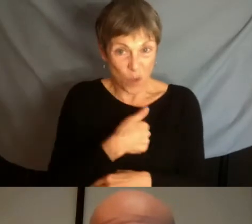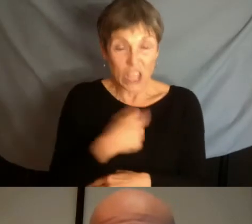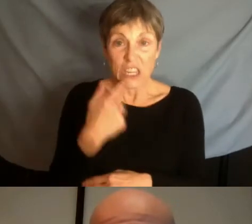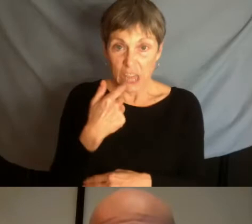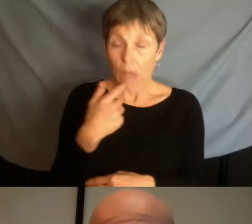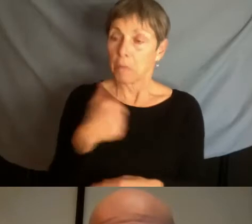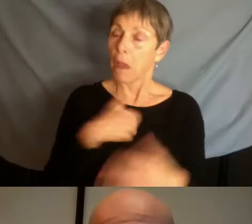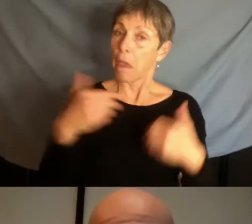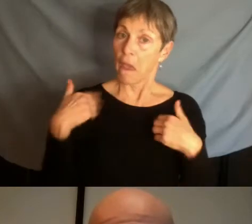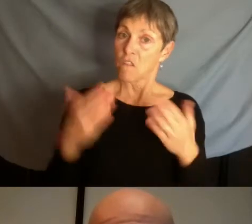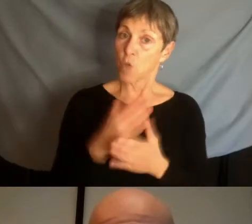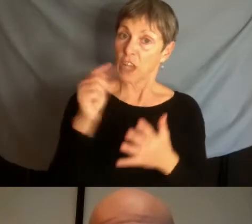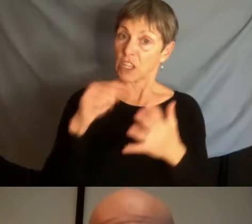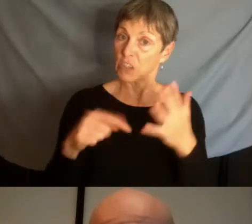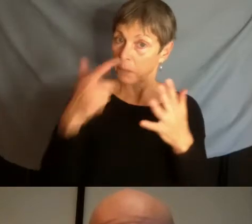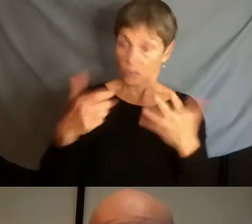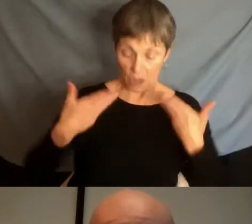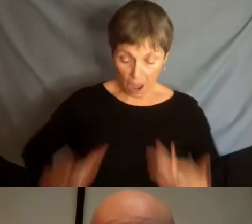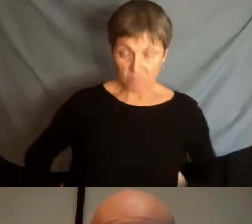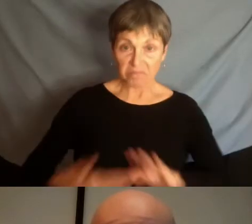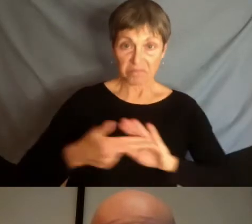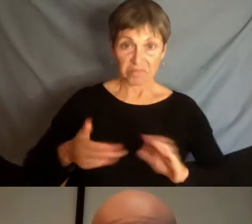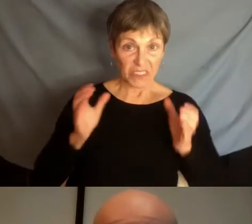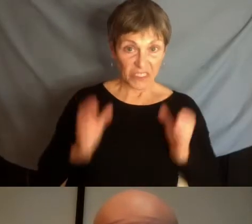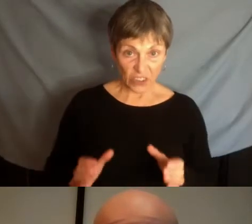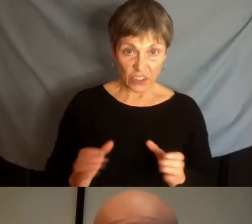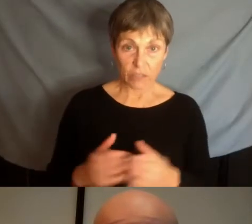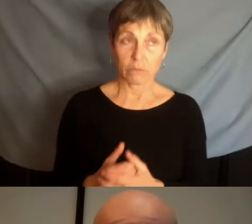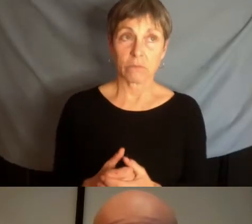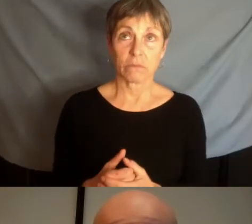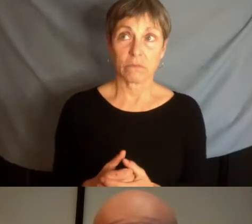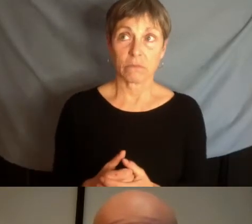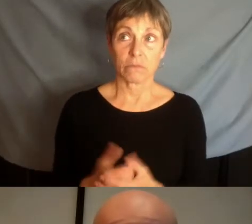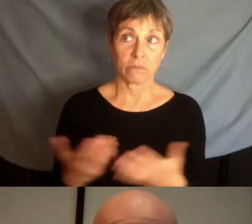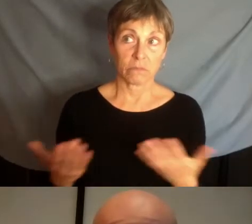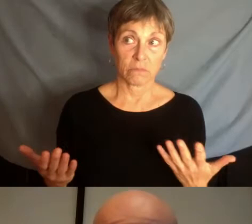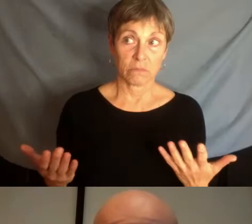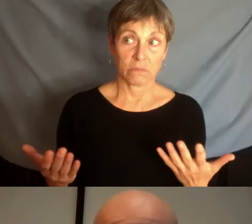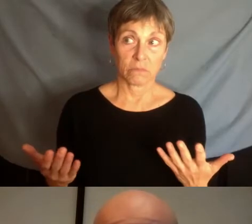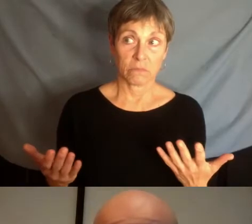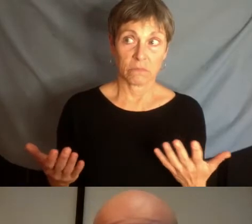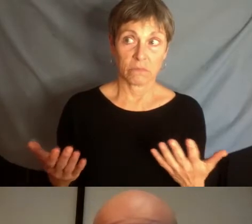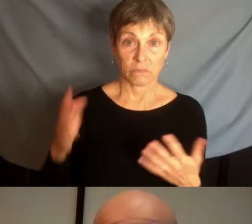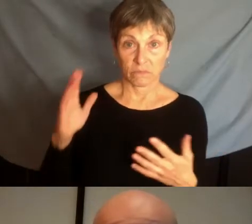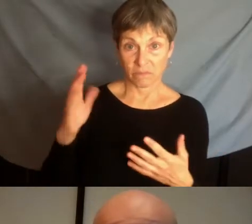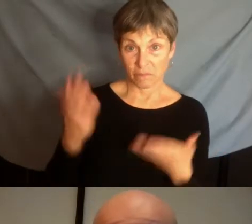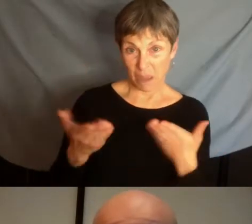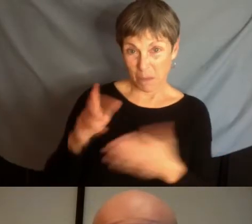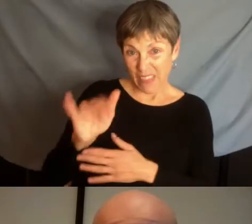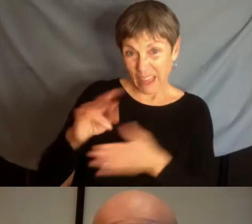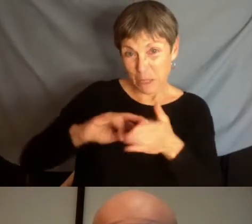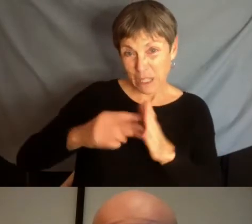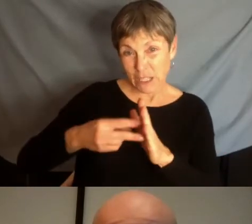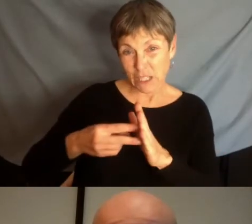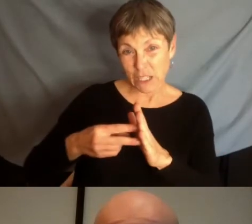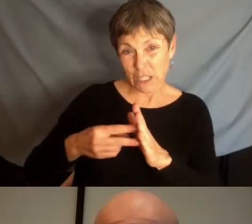fronteras o de abolir las fronteras reclamamos ciertos derechos en las bases de nuestra ciudadanía, siempre y cuando hagamos eso, no